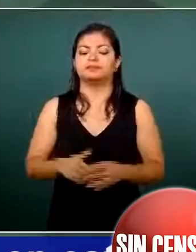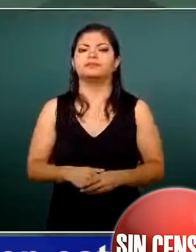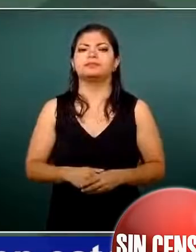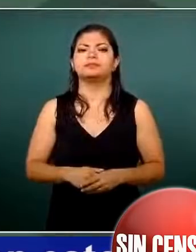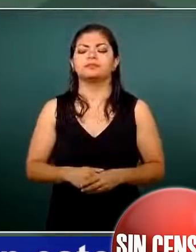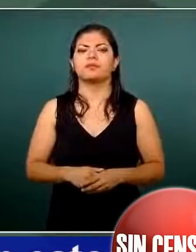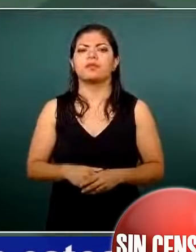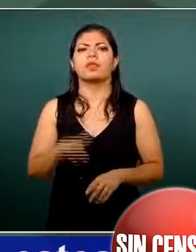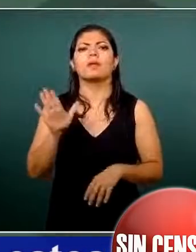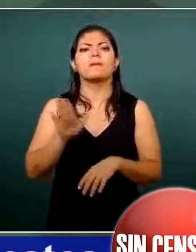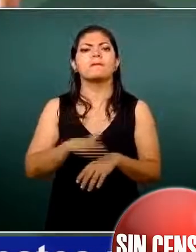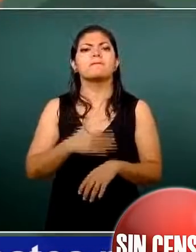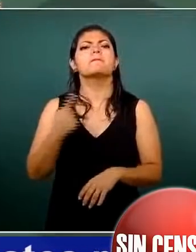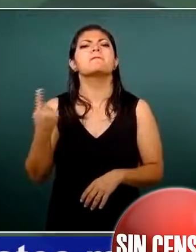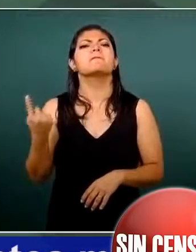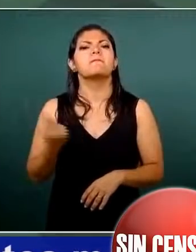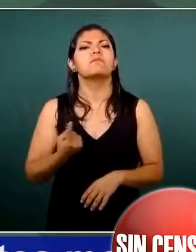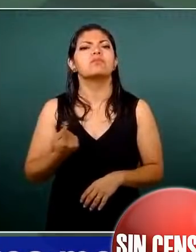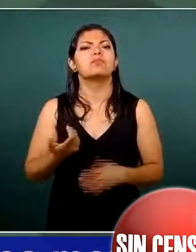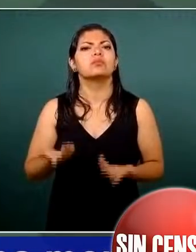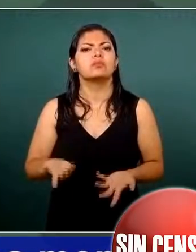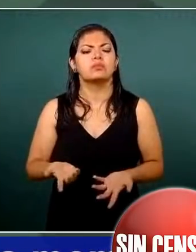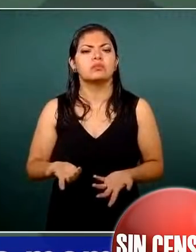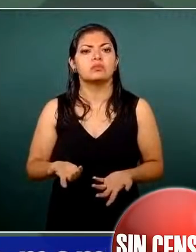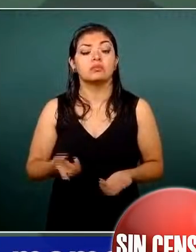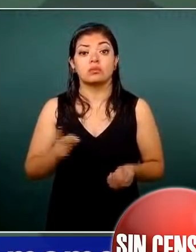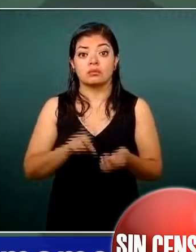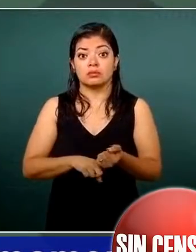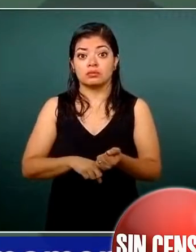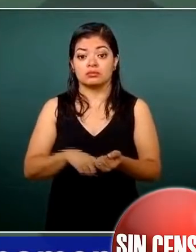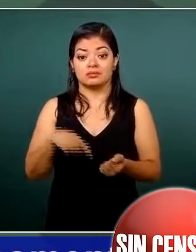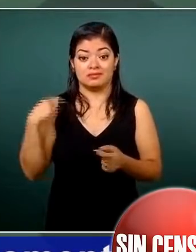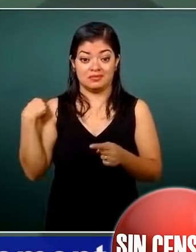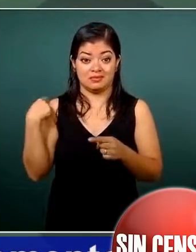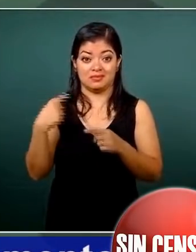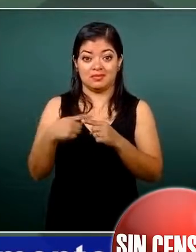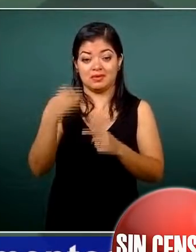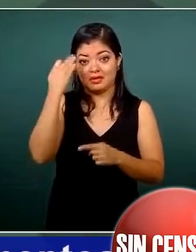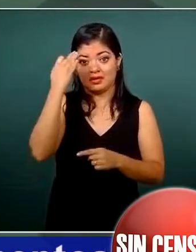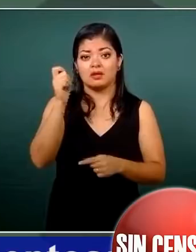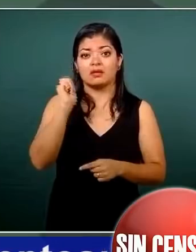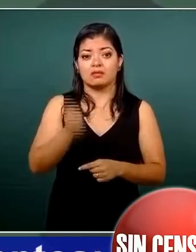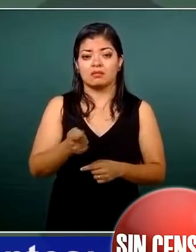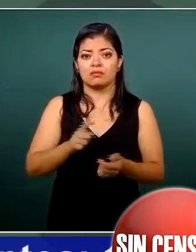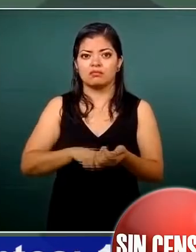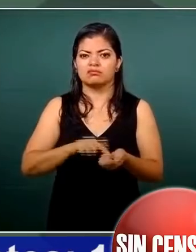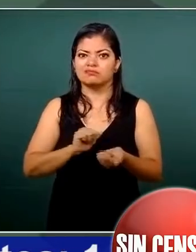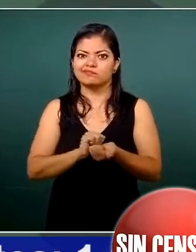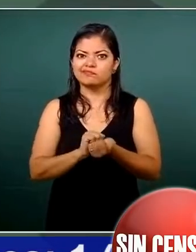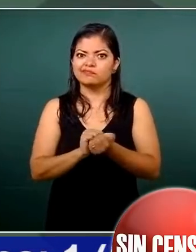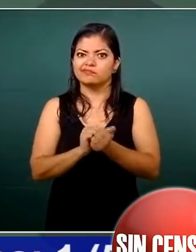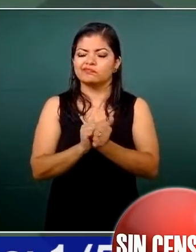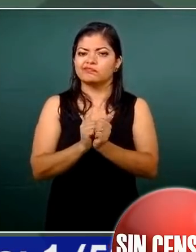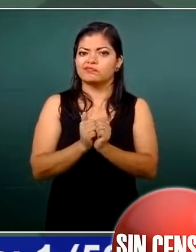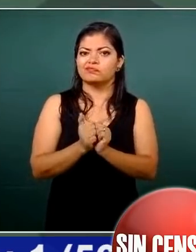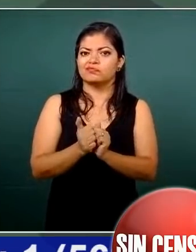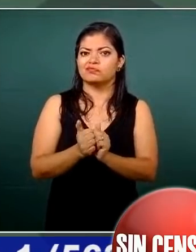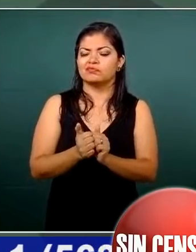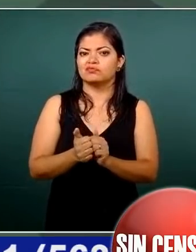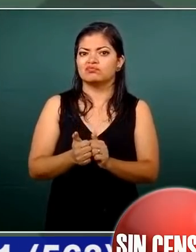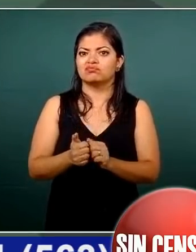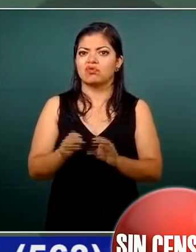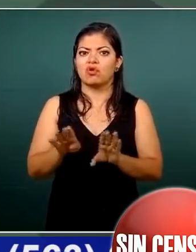Porque creció en los últimos tiempos mucho el aparato burocrático. El gobierno